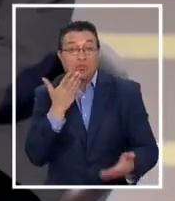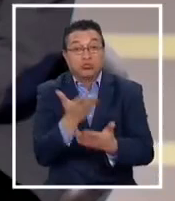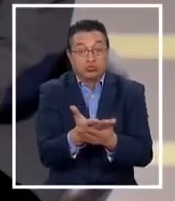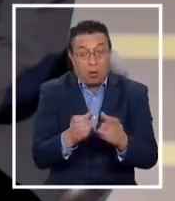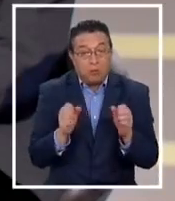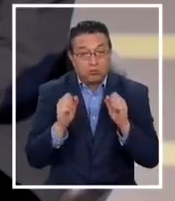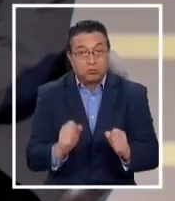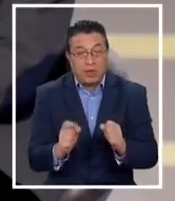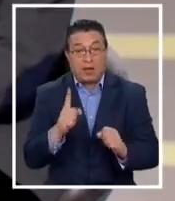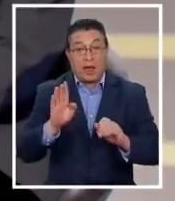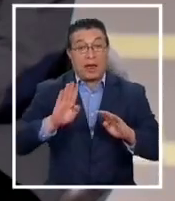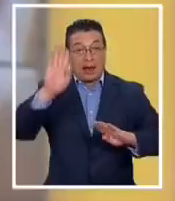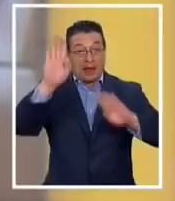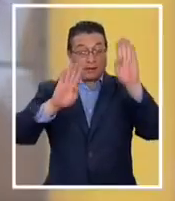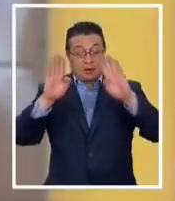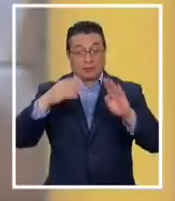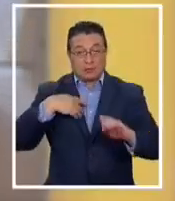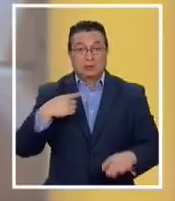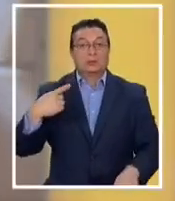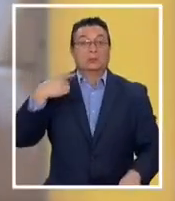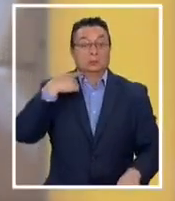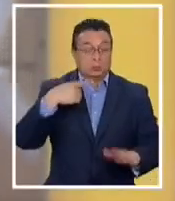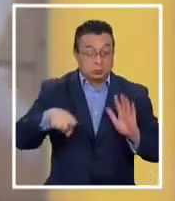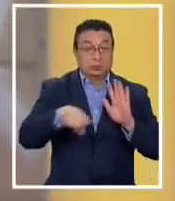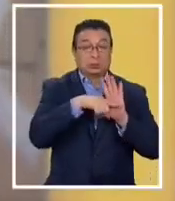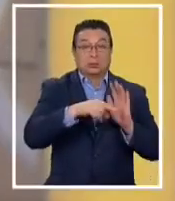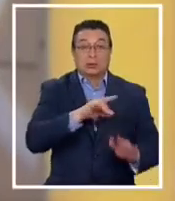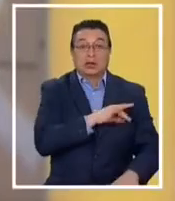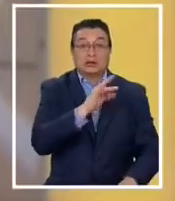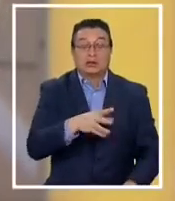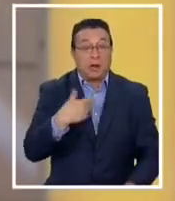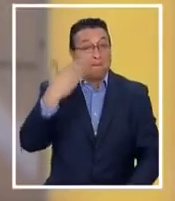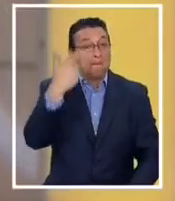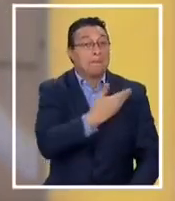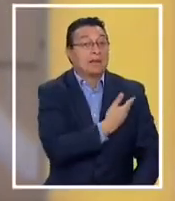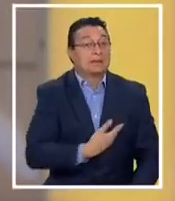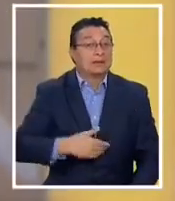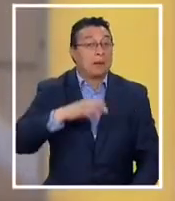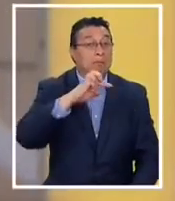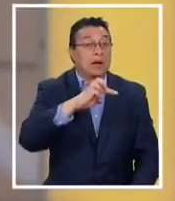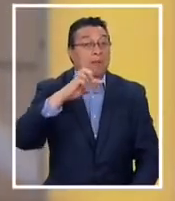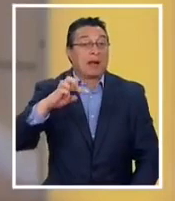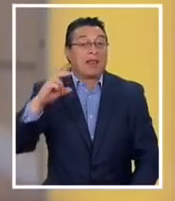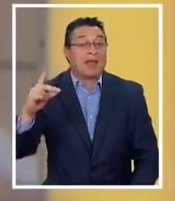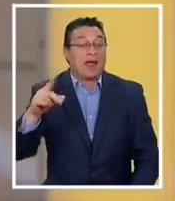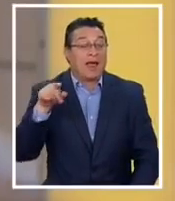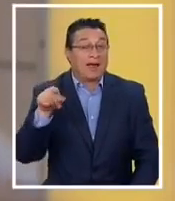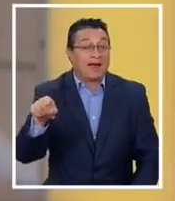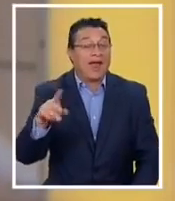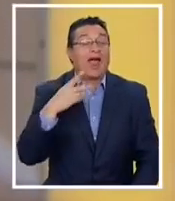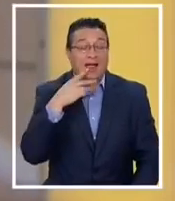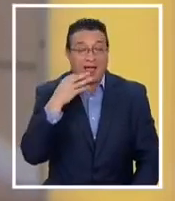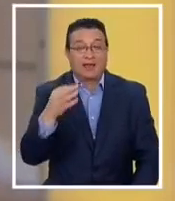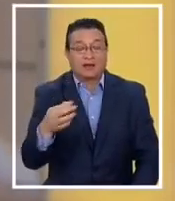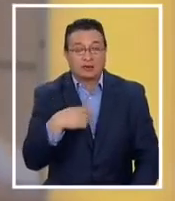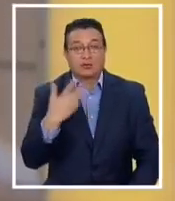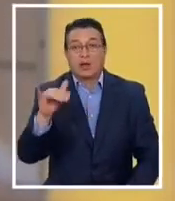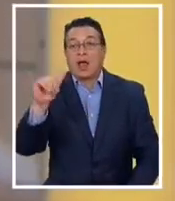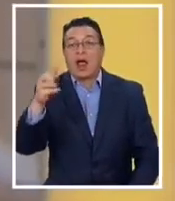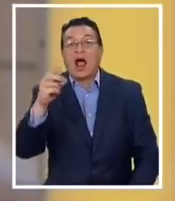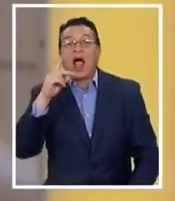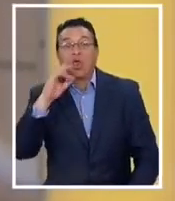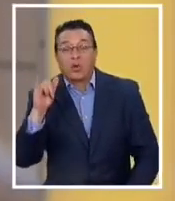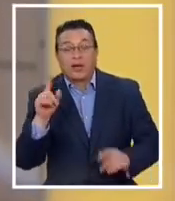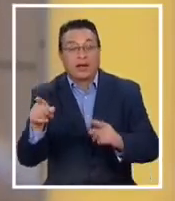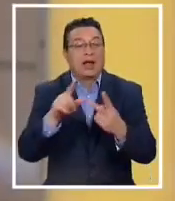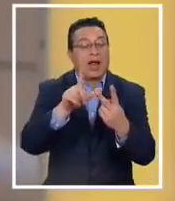posibilidad de un candidato es una condena para chile yo recuerdo que el presidente del pp planteó que no podía no podía estar condenado a elegir el tejado y la